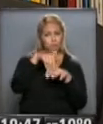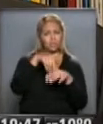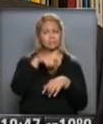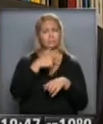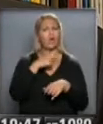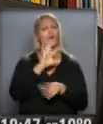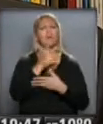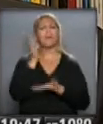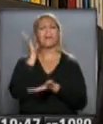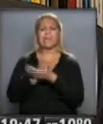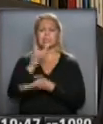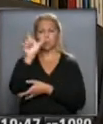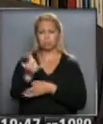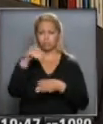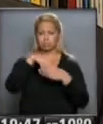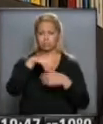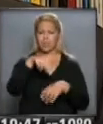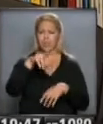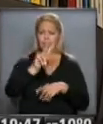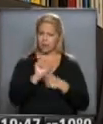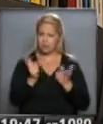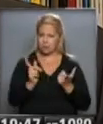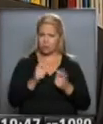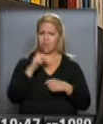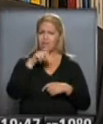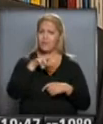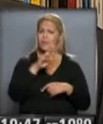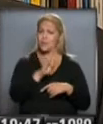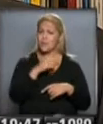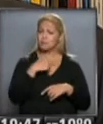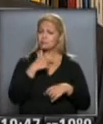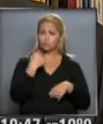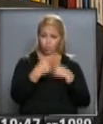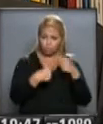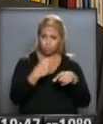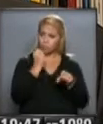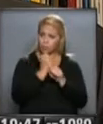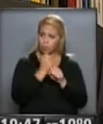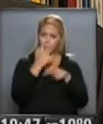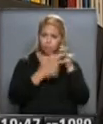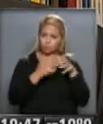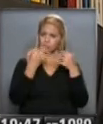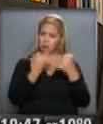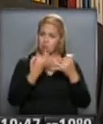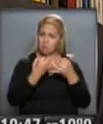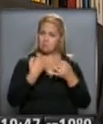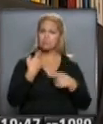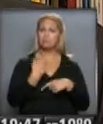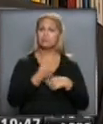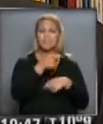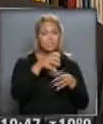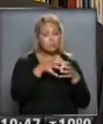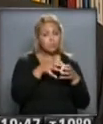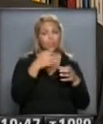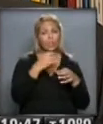castigo contra personal de la CNB. O sea, de ninguna manera, la CNB está funcionando regularmente, es un organismo que tiene que